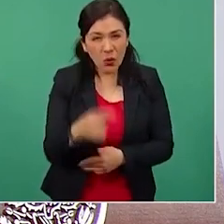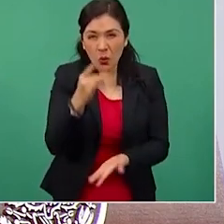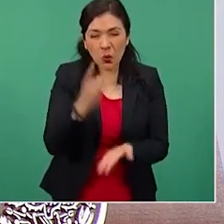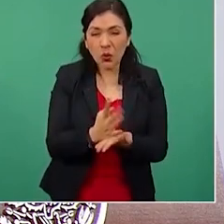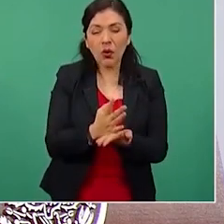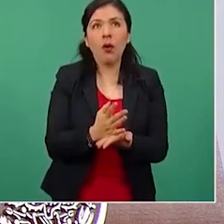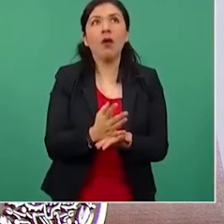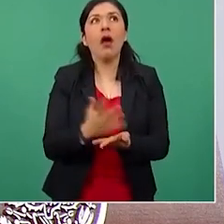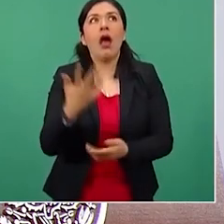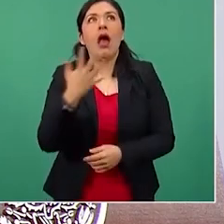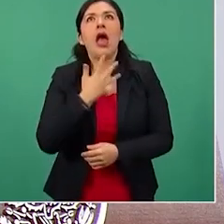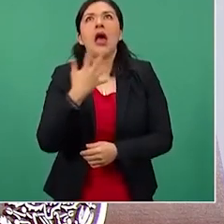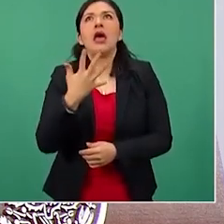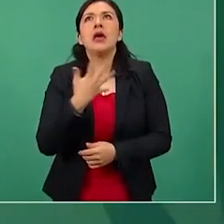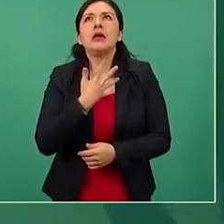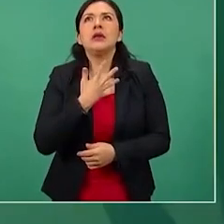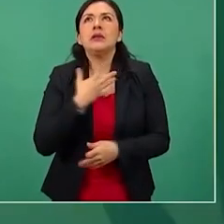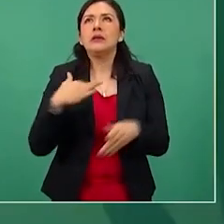llegamos a traer